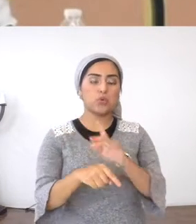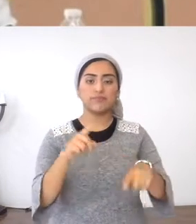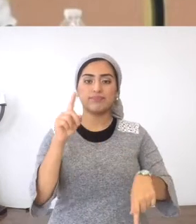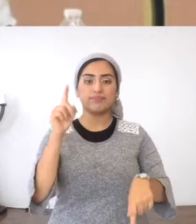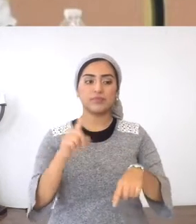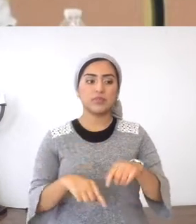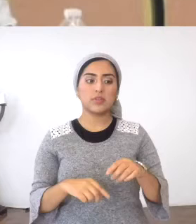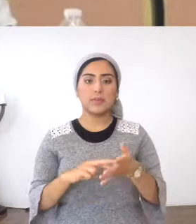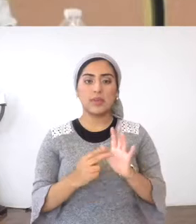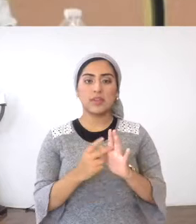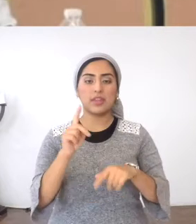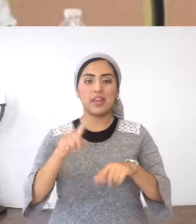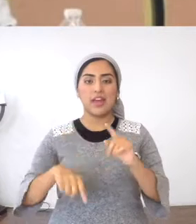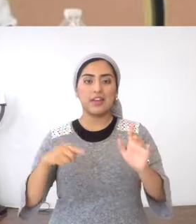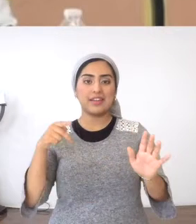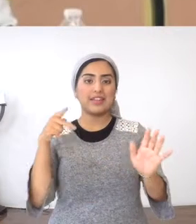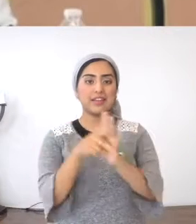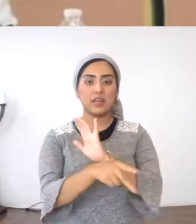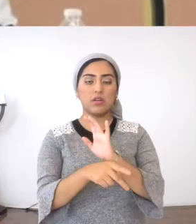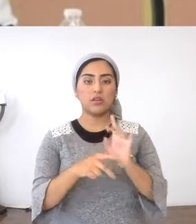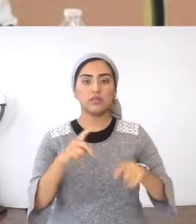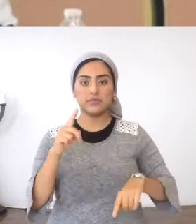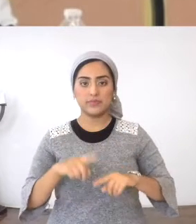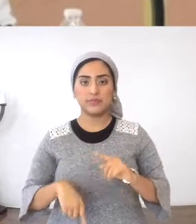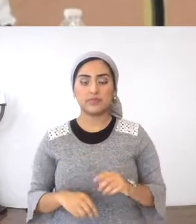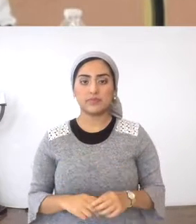sangre Es decir No asesinar